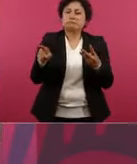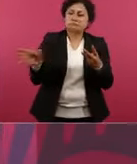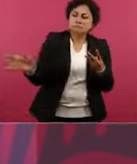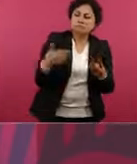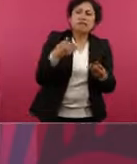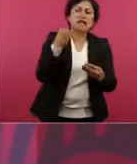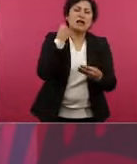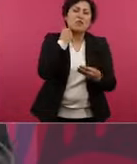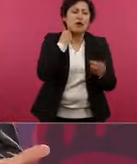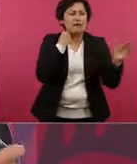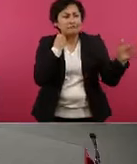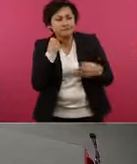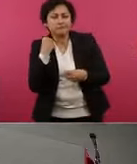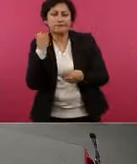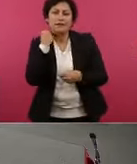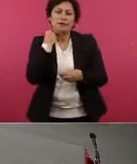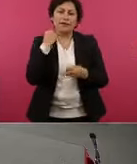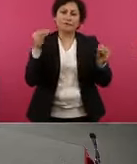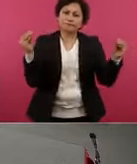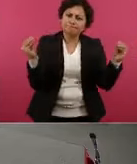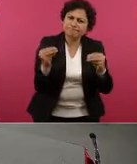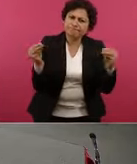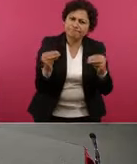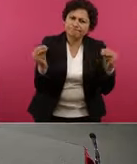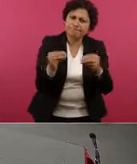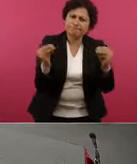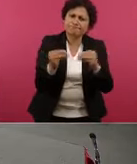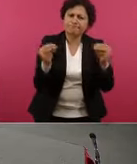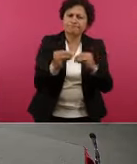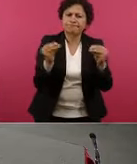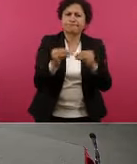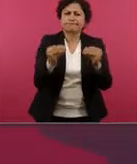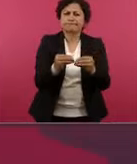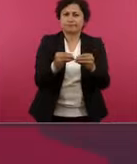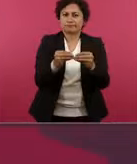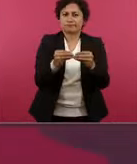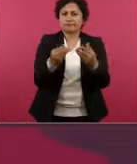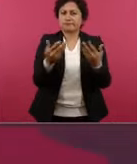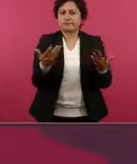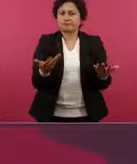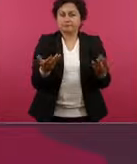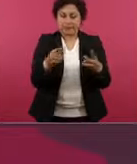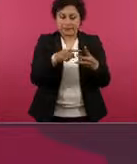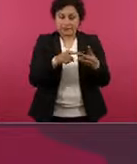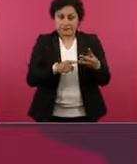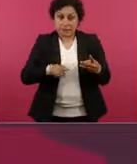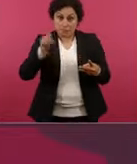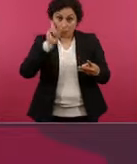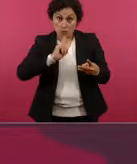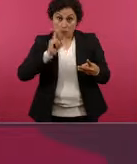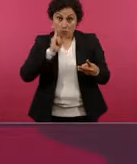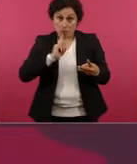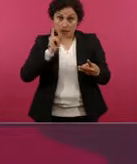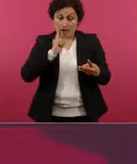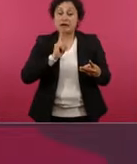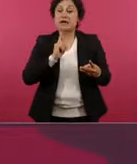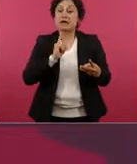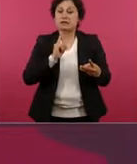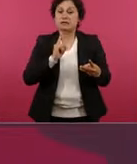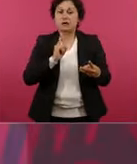porque había recibido más, y llegan a acusarlo hasta de tentativa